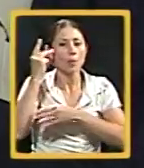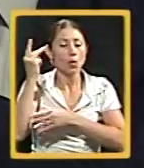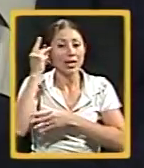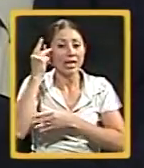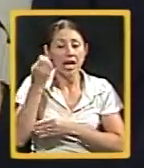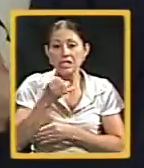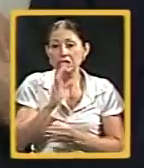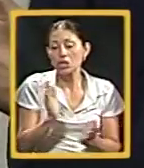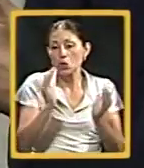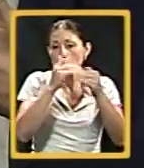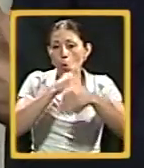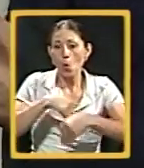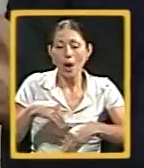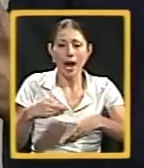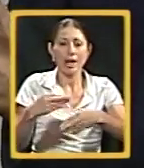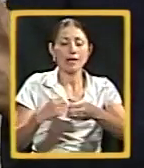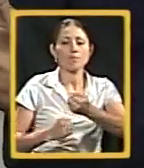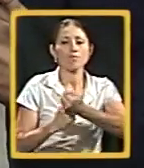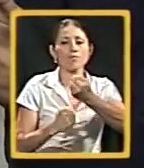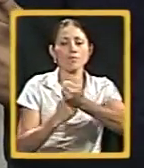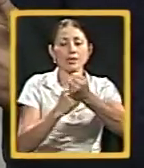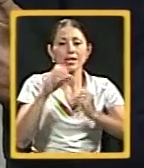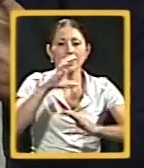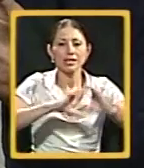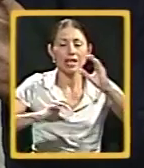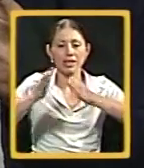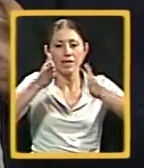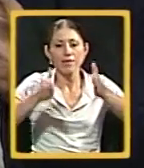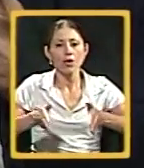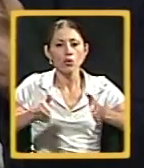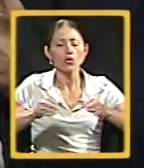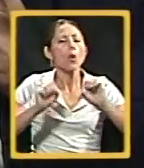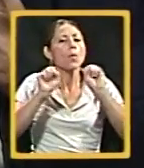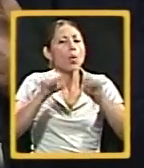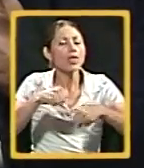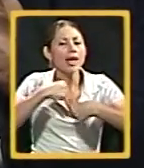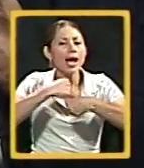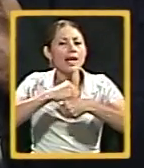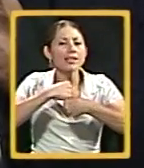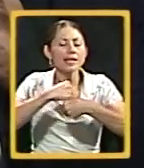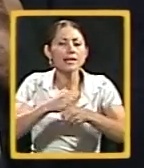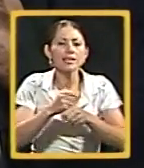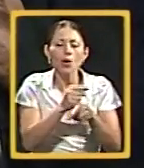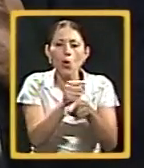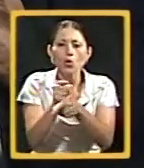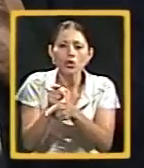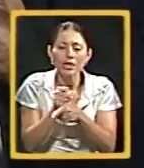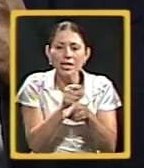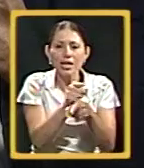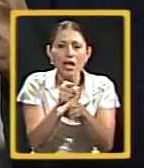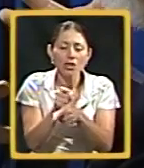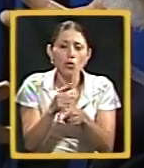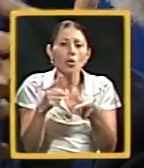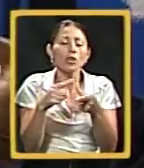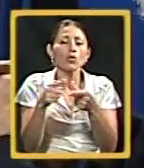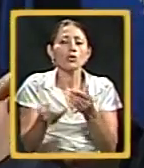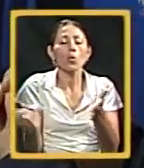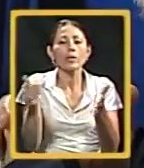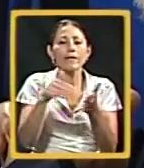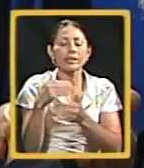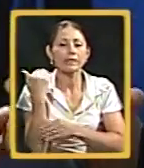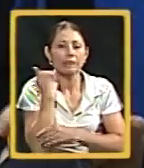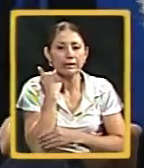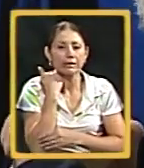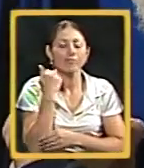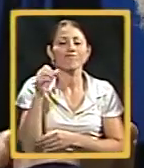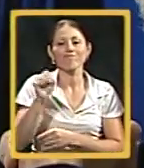los científicos que entendían del problema, podían hacerse corrigiendo, se podían cometer grandes errores. Así es,